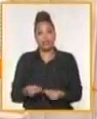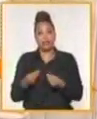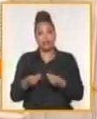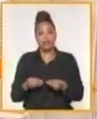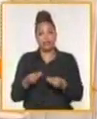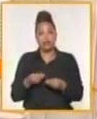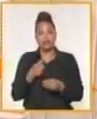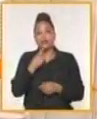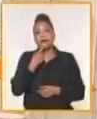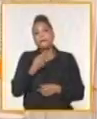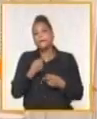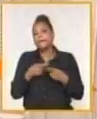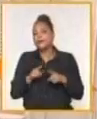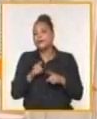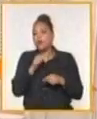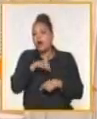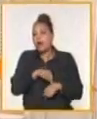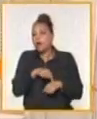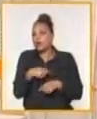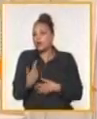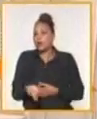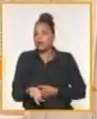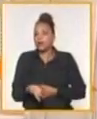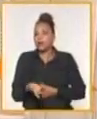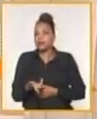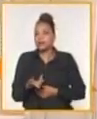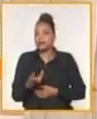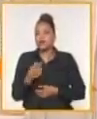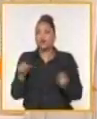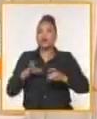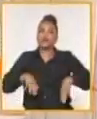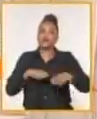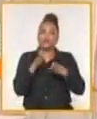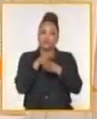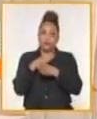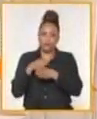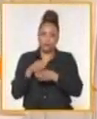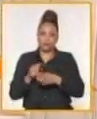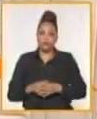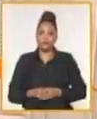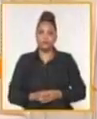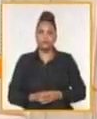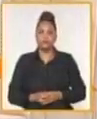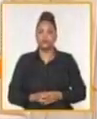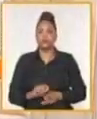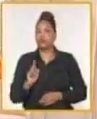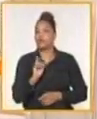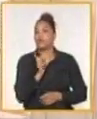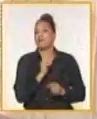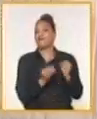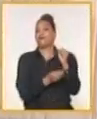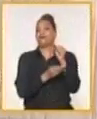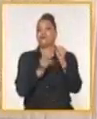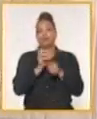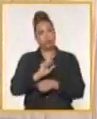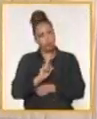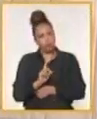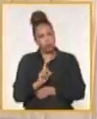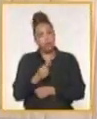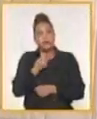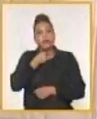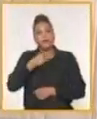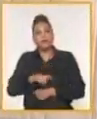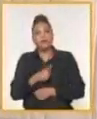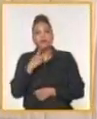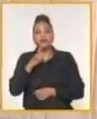ahora existen, vamos a decir, otras condiciones, no para que realmente se fortalezcan, pero en el caso del